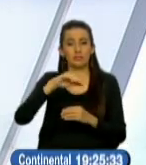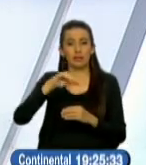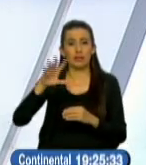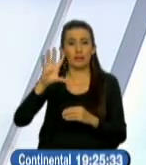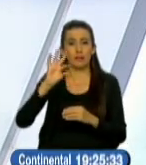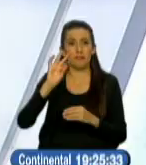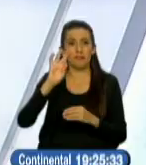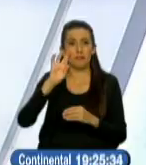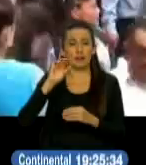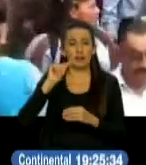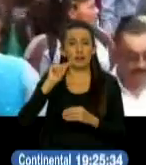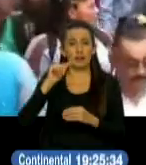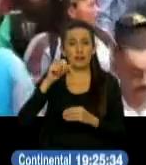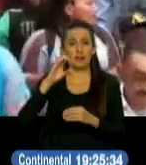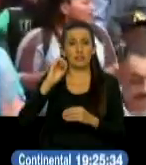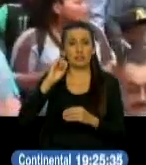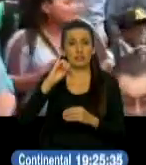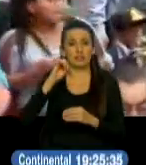confesarse.